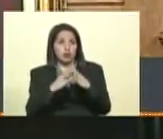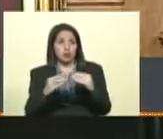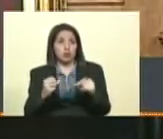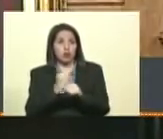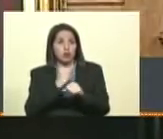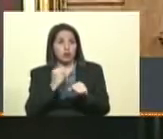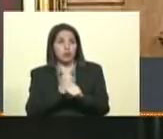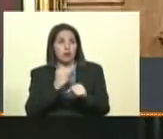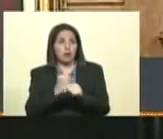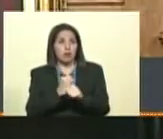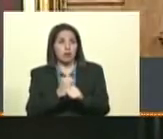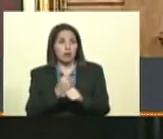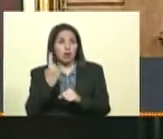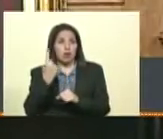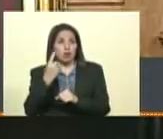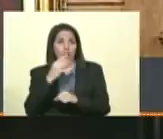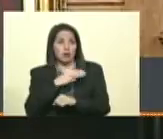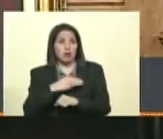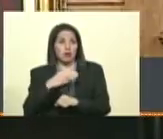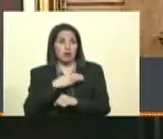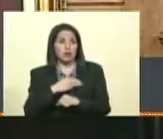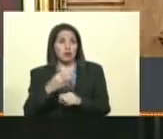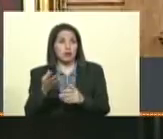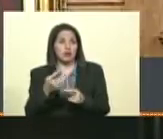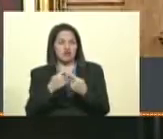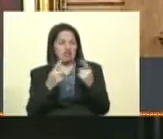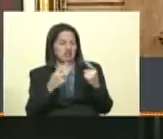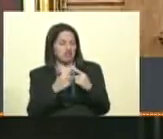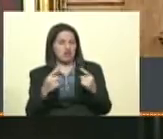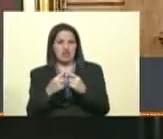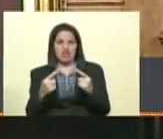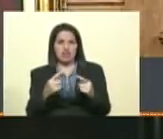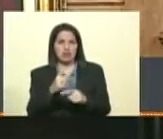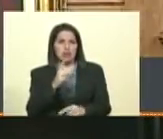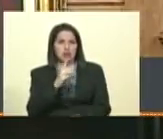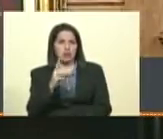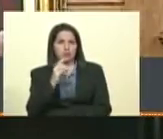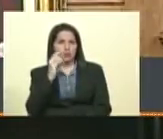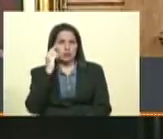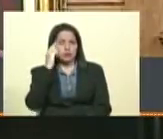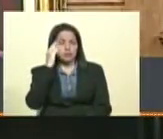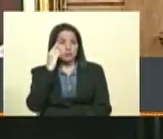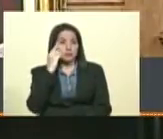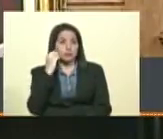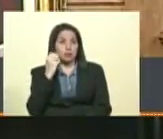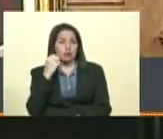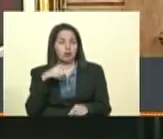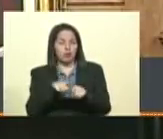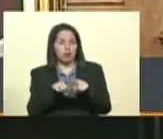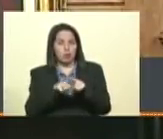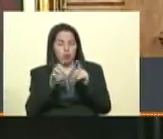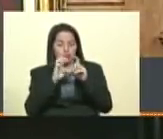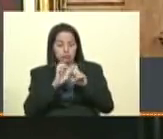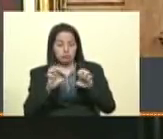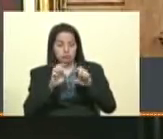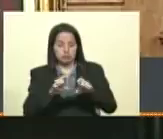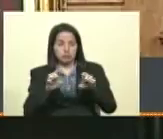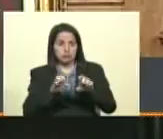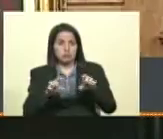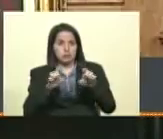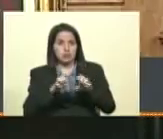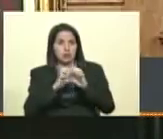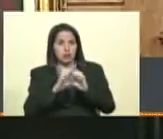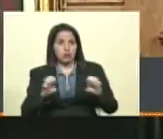sola visión, en una sola acción, y no estar haciendo diferencias, sino por el contrario, convocar. ¿Cuál es el